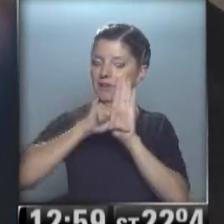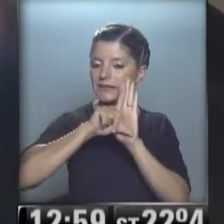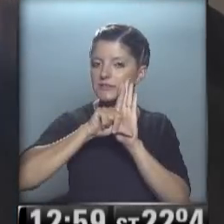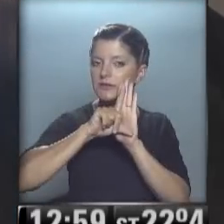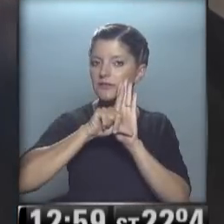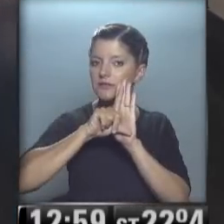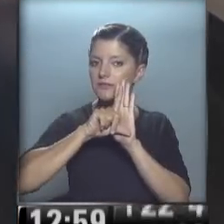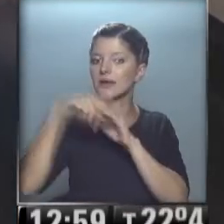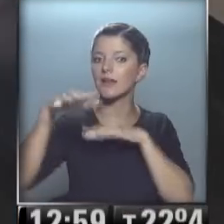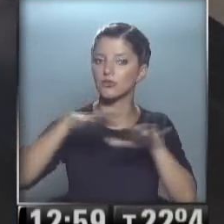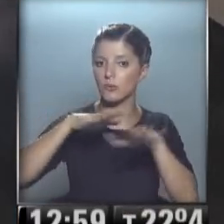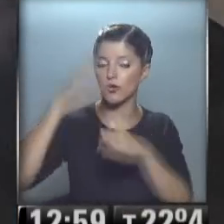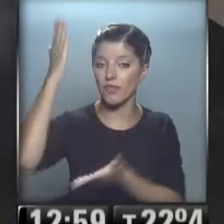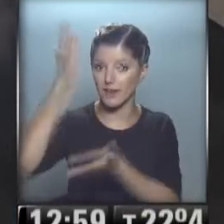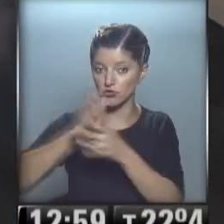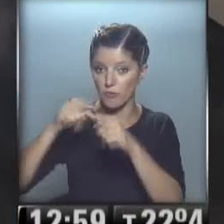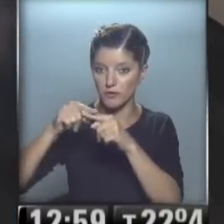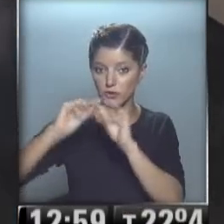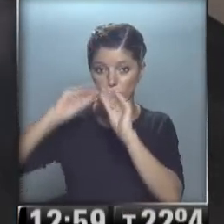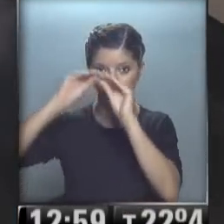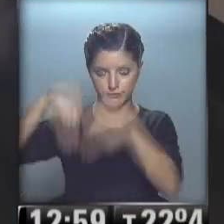que recortaban los derechos políticos.